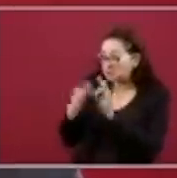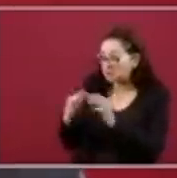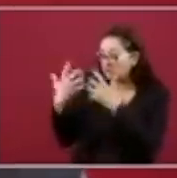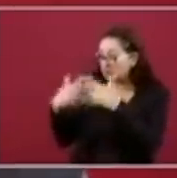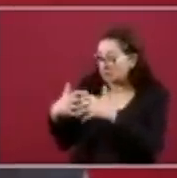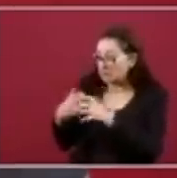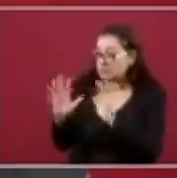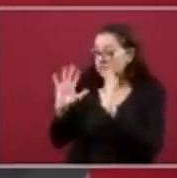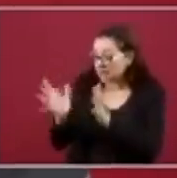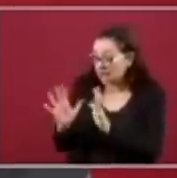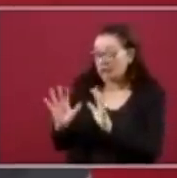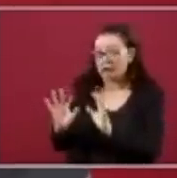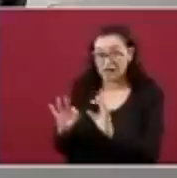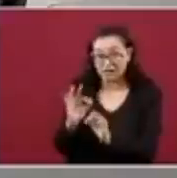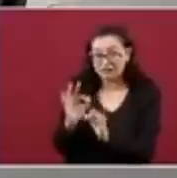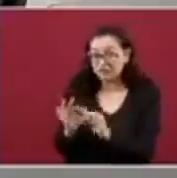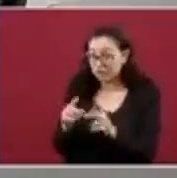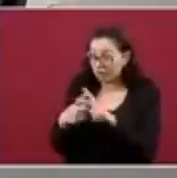de modernizarlas.